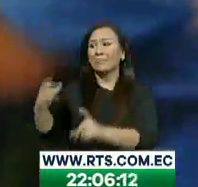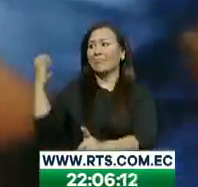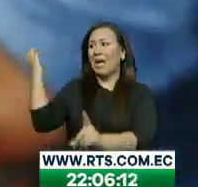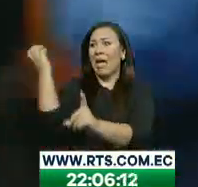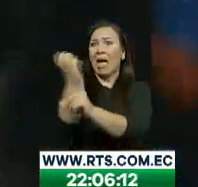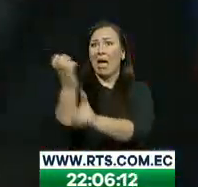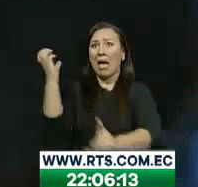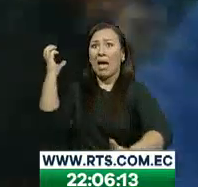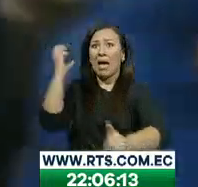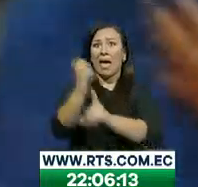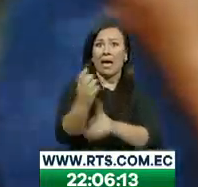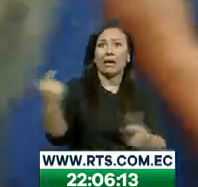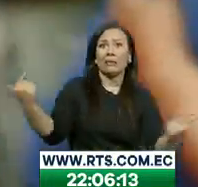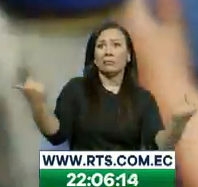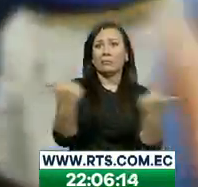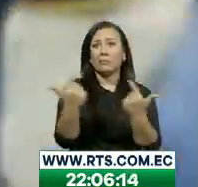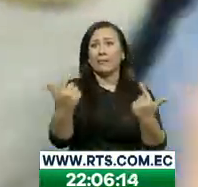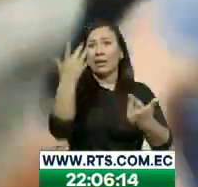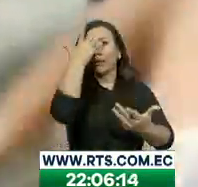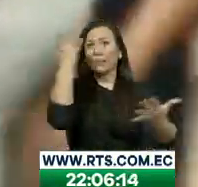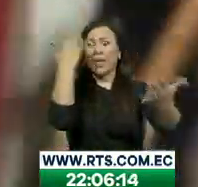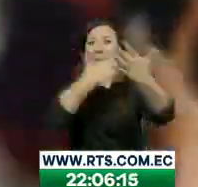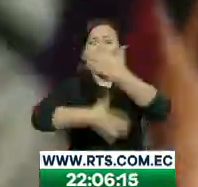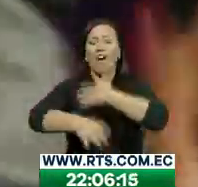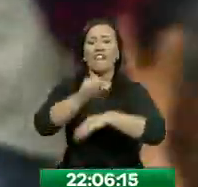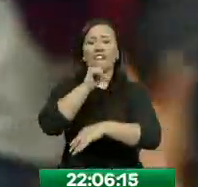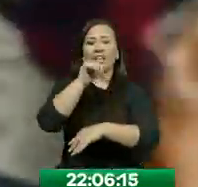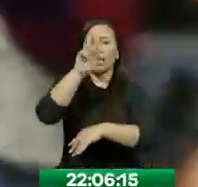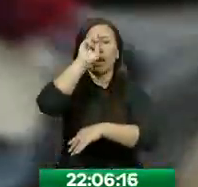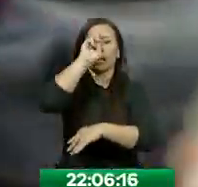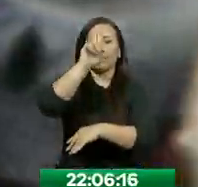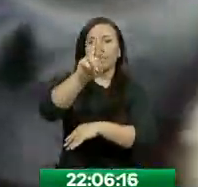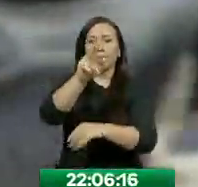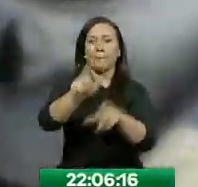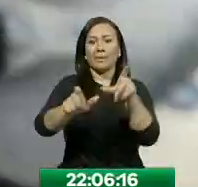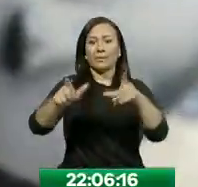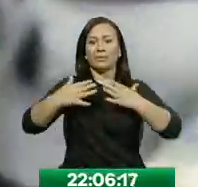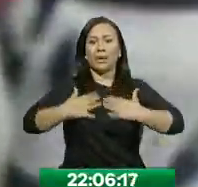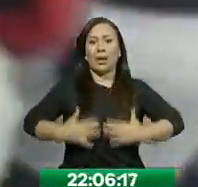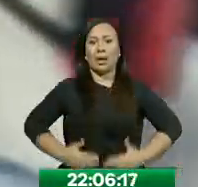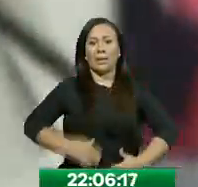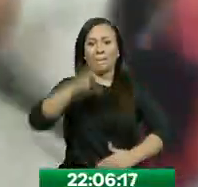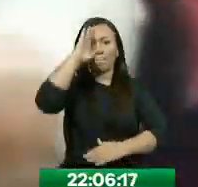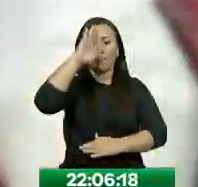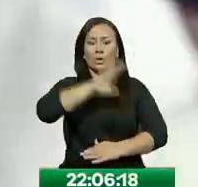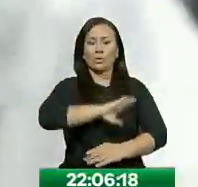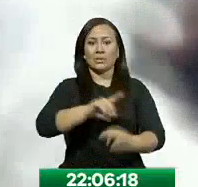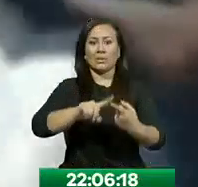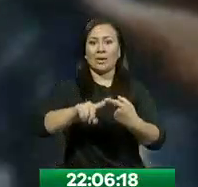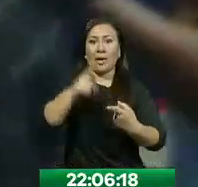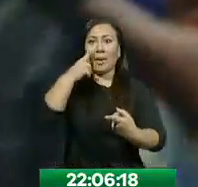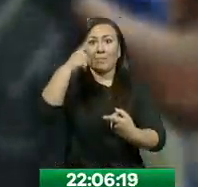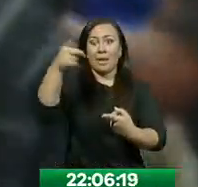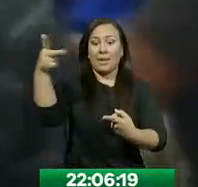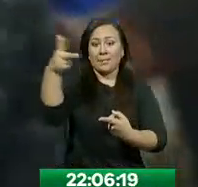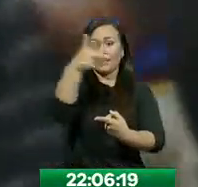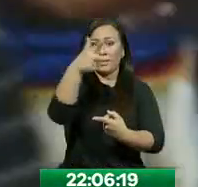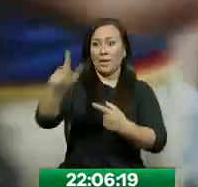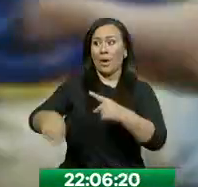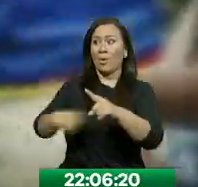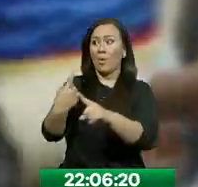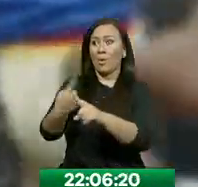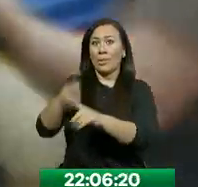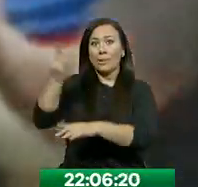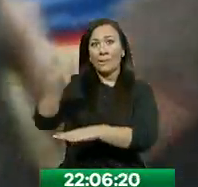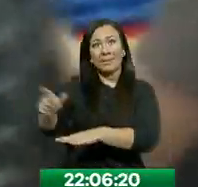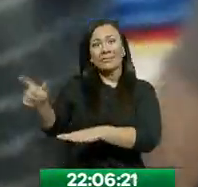En esos instantes se perdió por completo el respeto hacia los miembros uniformados. En este video se logra apreciar el momento que uno de